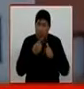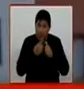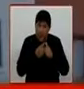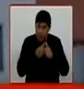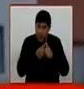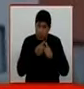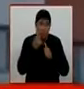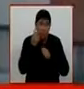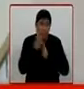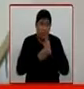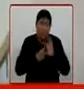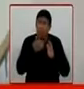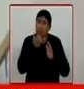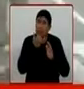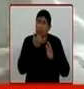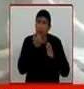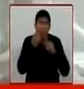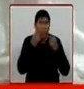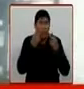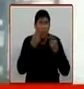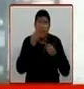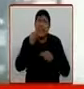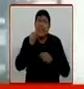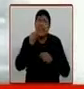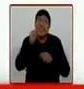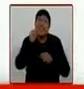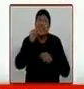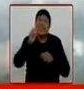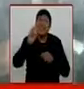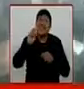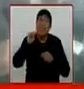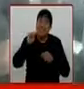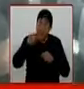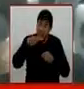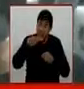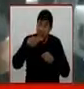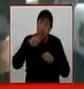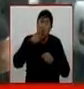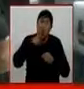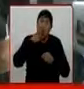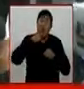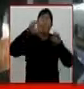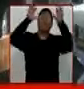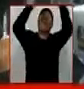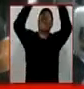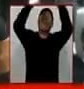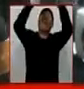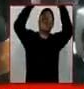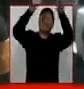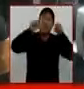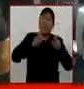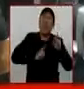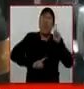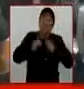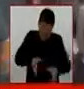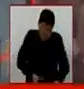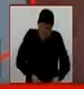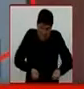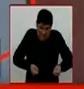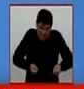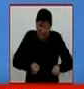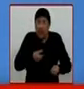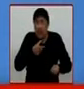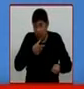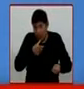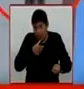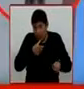primera secuencia, ¿qué sucede? Se ve a Sara colgada de las manos allí, a punto de caer, y alguien que la sostiene. ¿Quién es esta